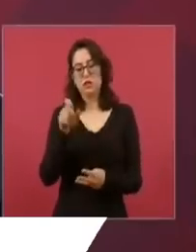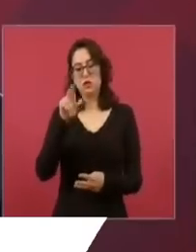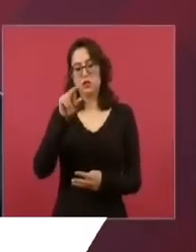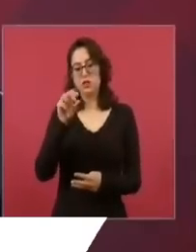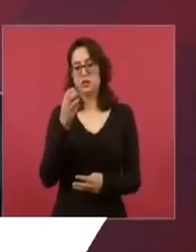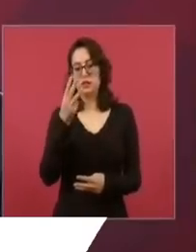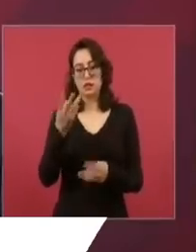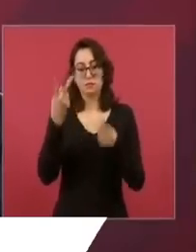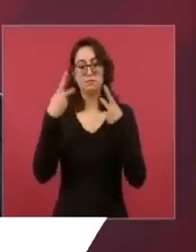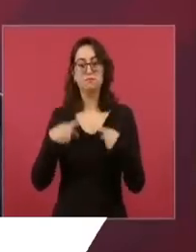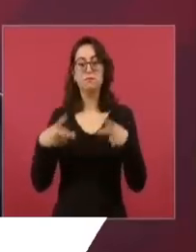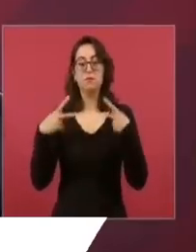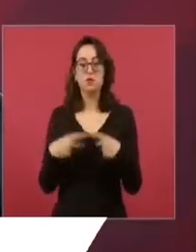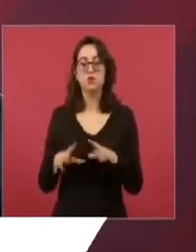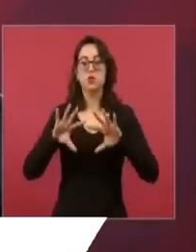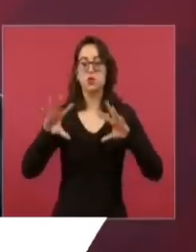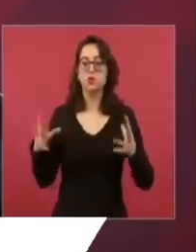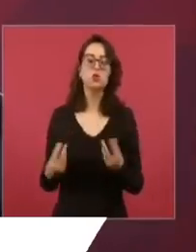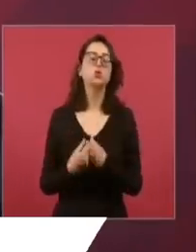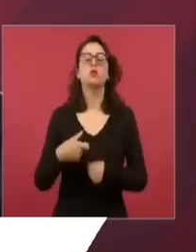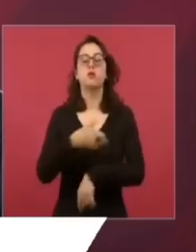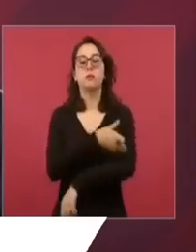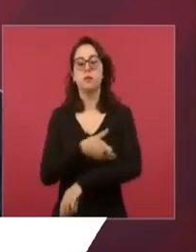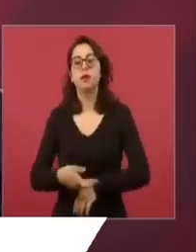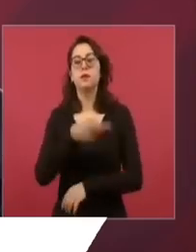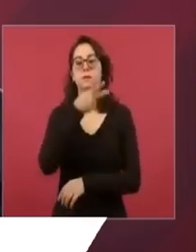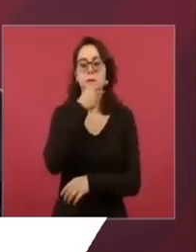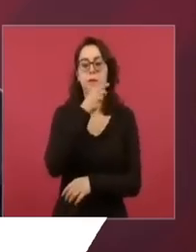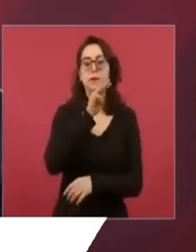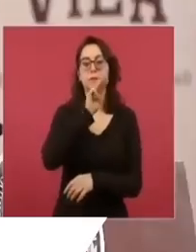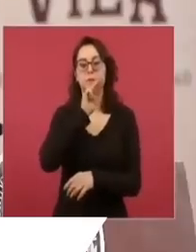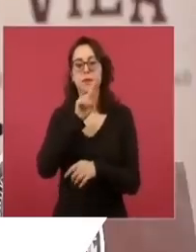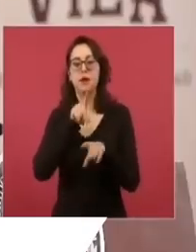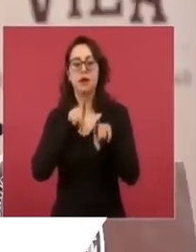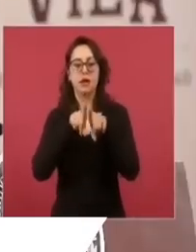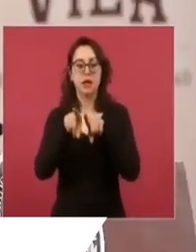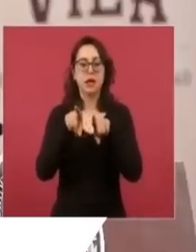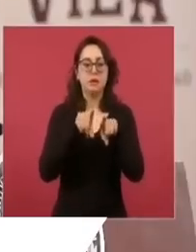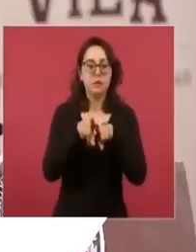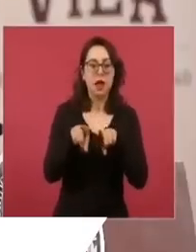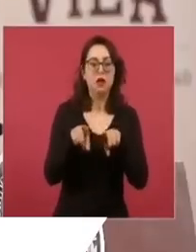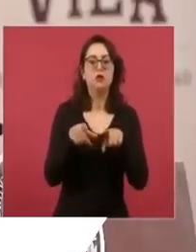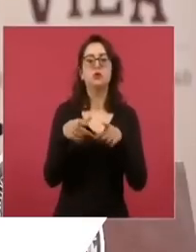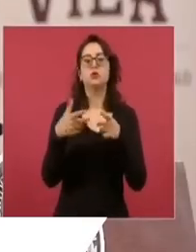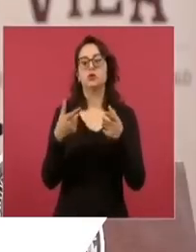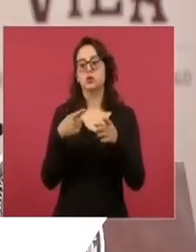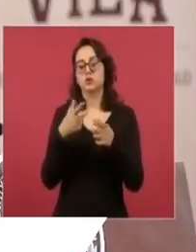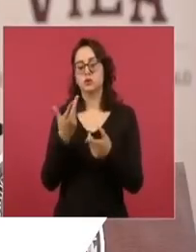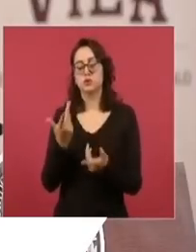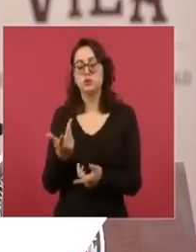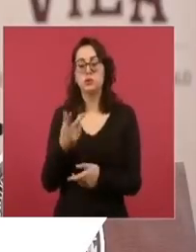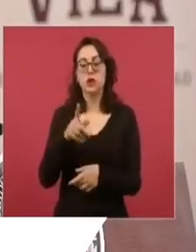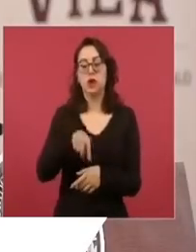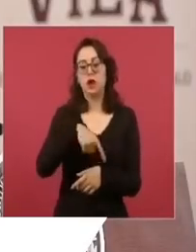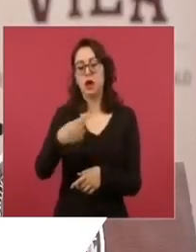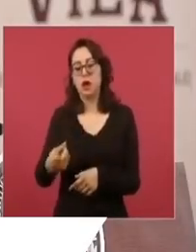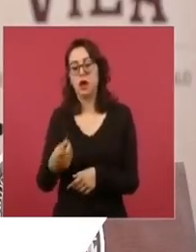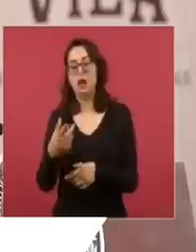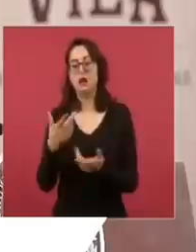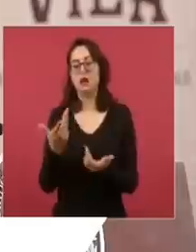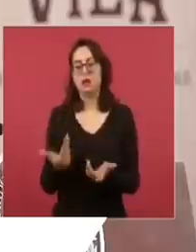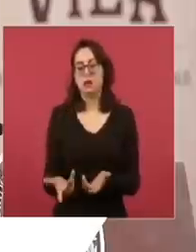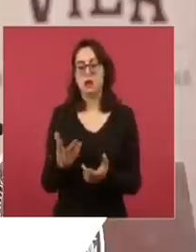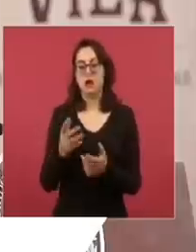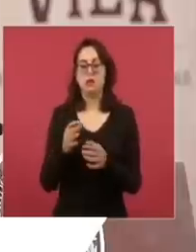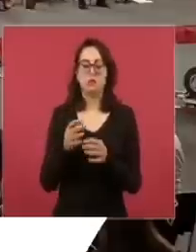con respecto de estas investigaciones en un principio se decía Bueno pues hay responsabilidad del gobierno de Felipe Calderón ante determinado nivel de la estructura pero con